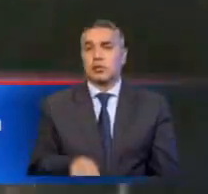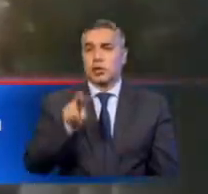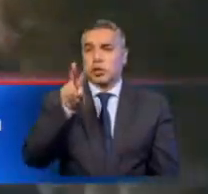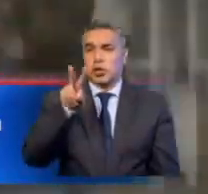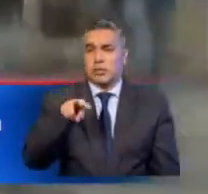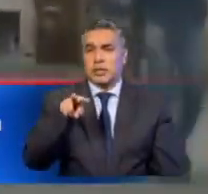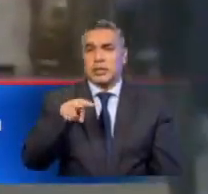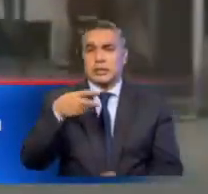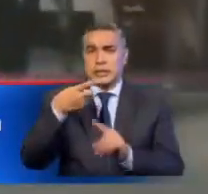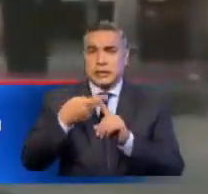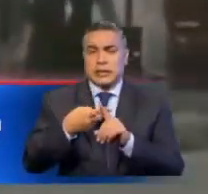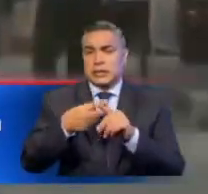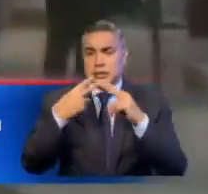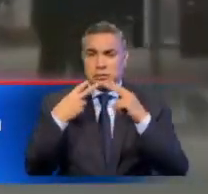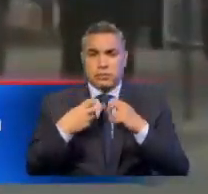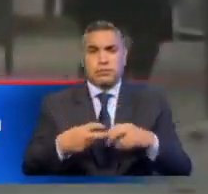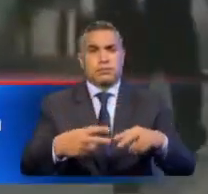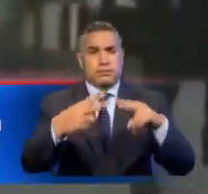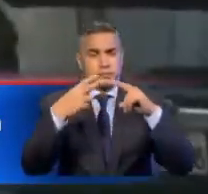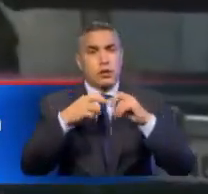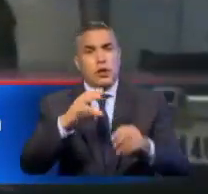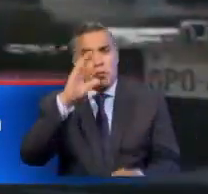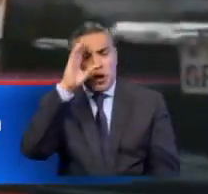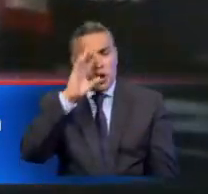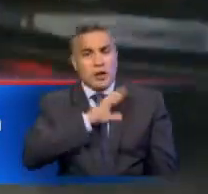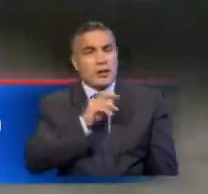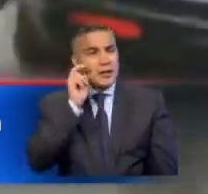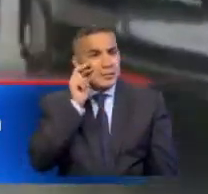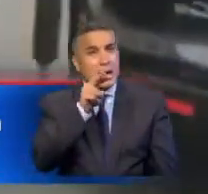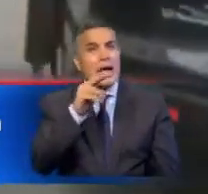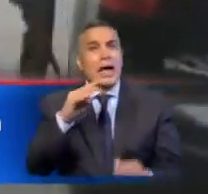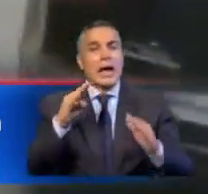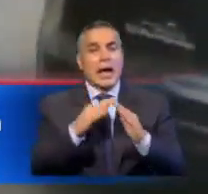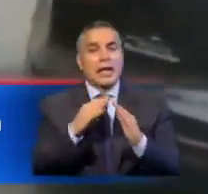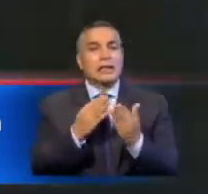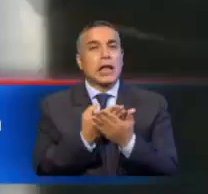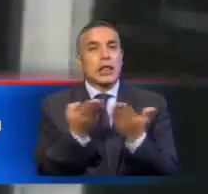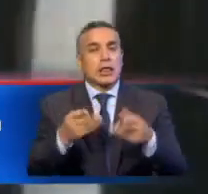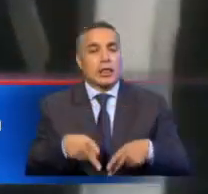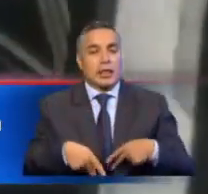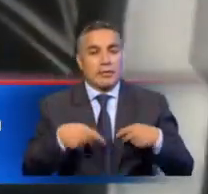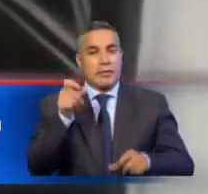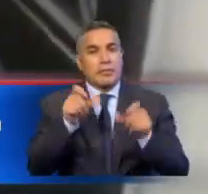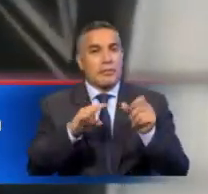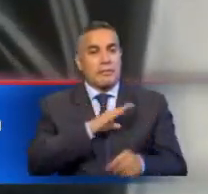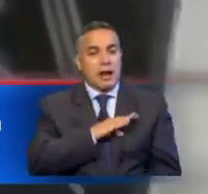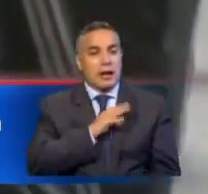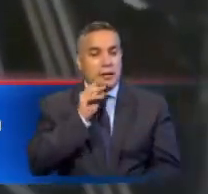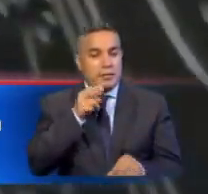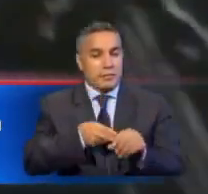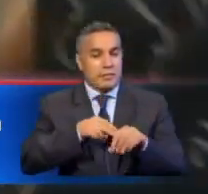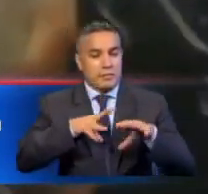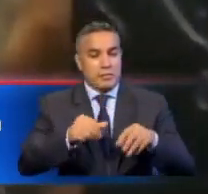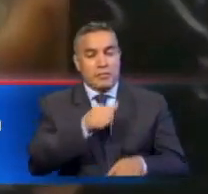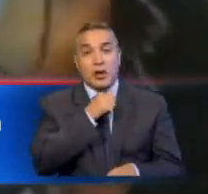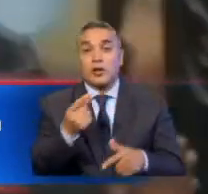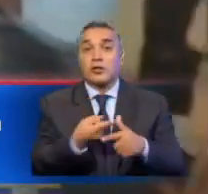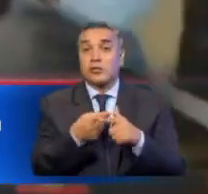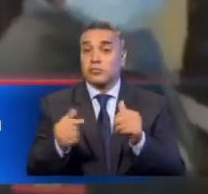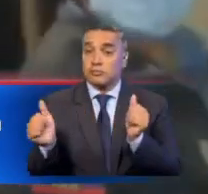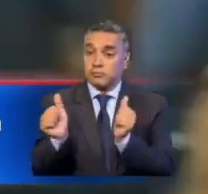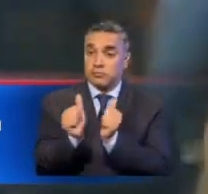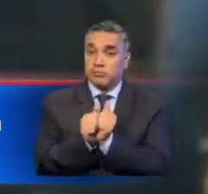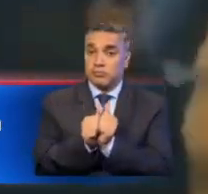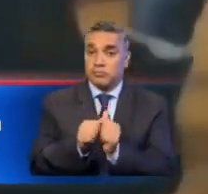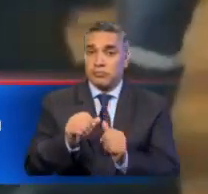2 meses de investigaciones, agentes de la CIDPROBAJ ubicaron los domicilios de los integrantes de la banda delictiva, por lo que con apoyo de